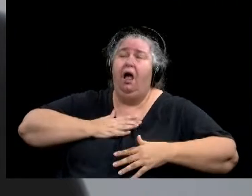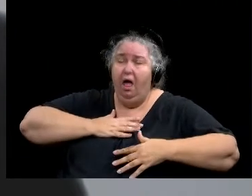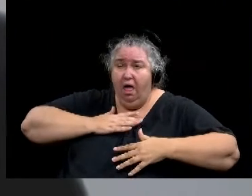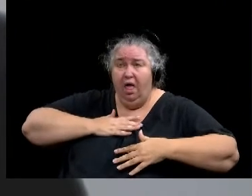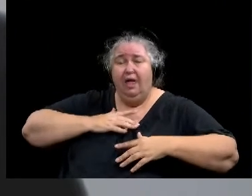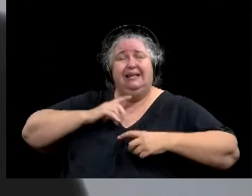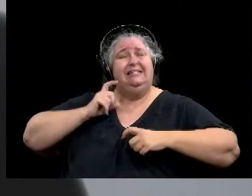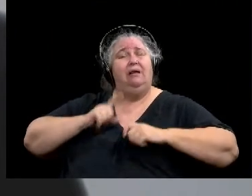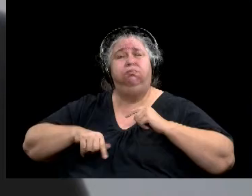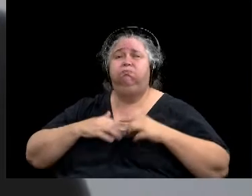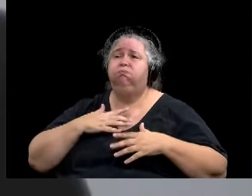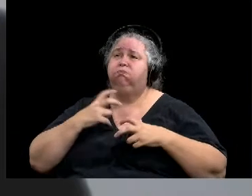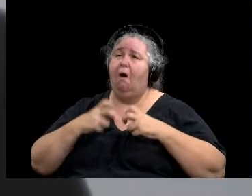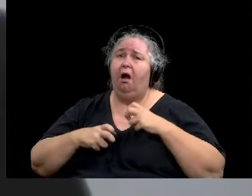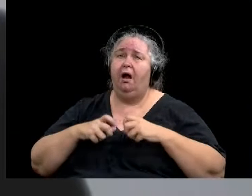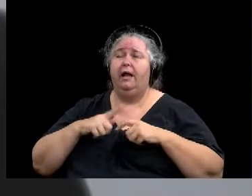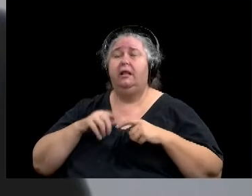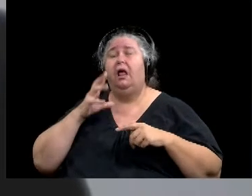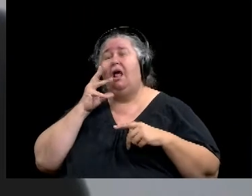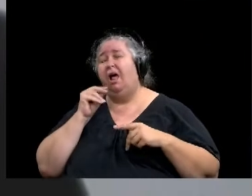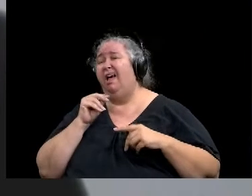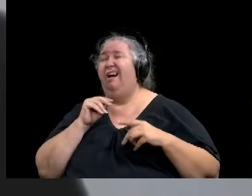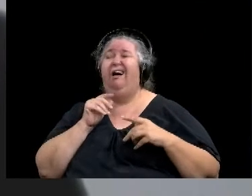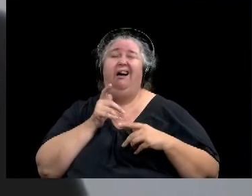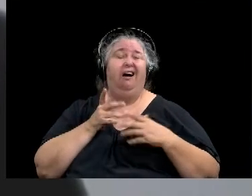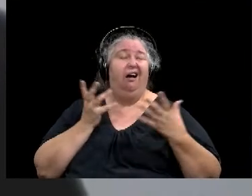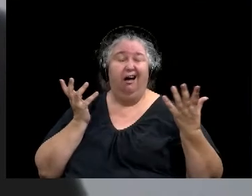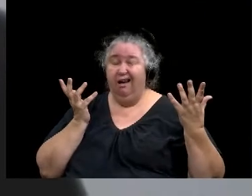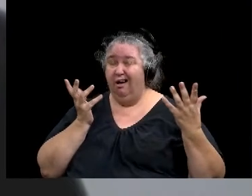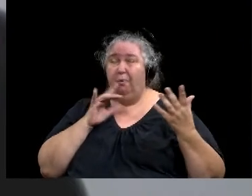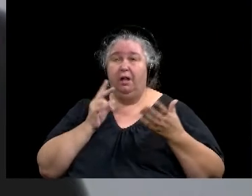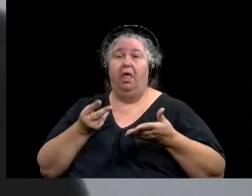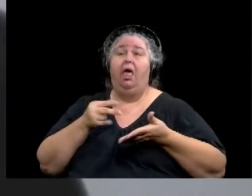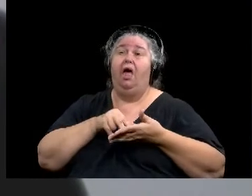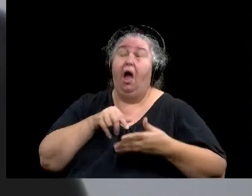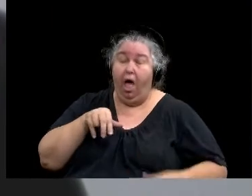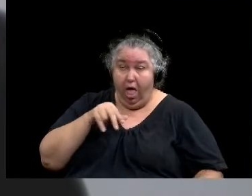platos más fuertes no